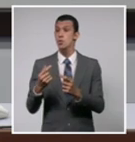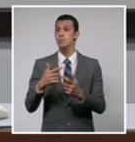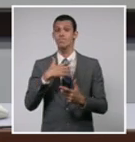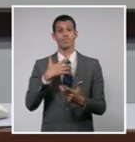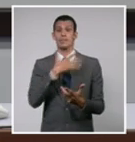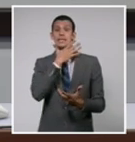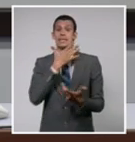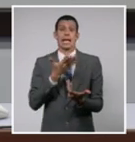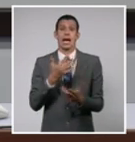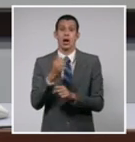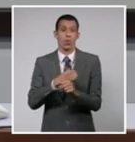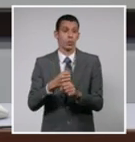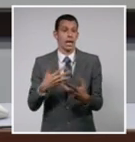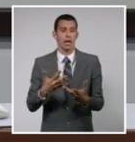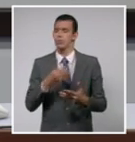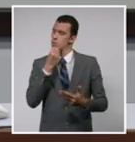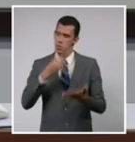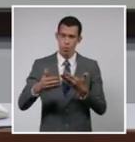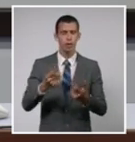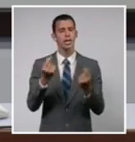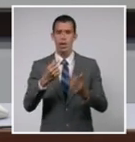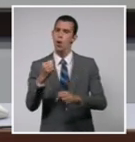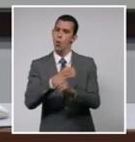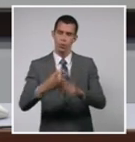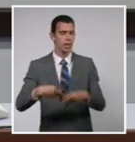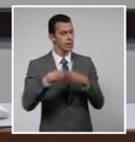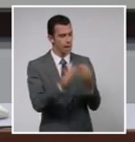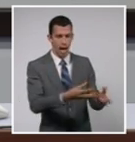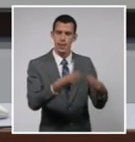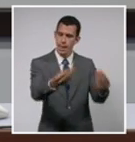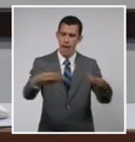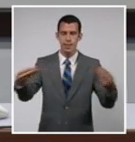ingresos con los que podemos sostener todas estas cosas.